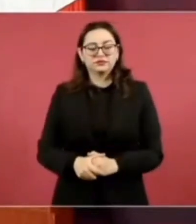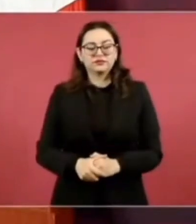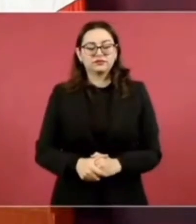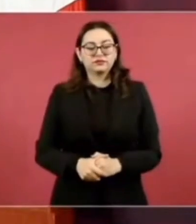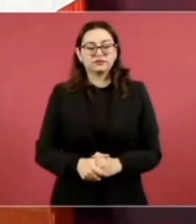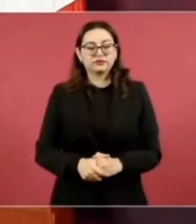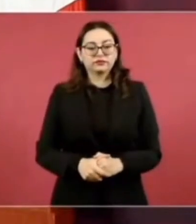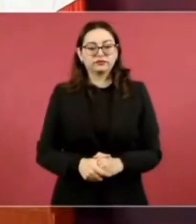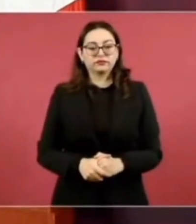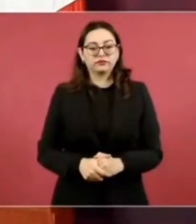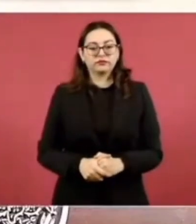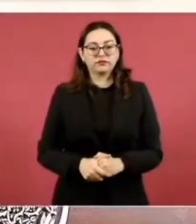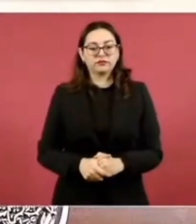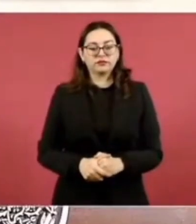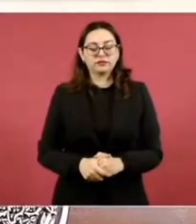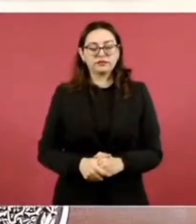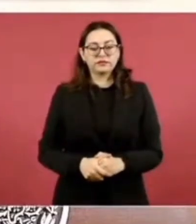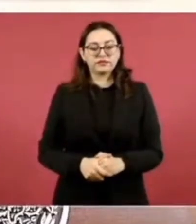Pero entonces,